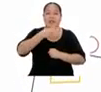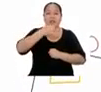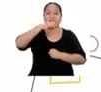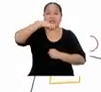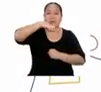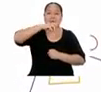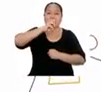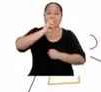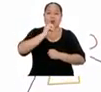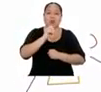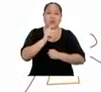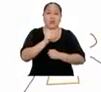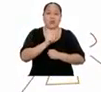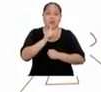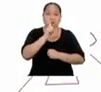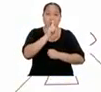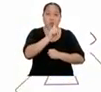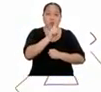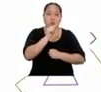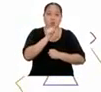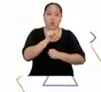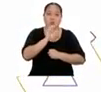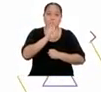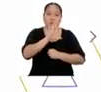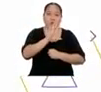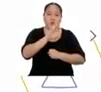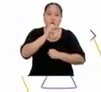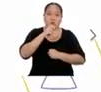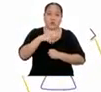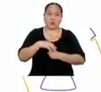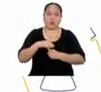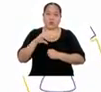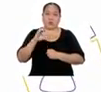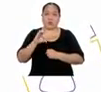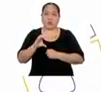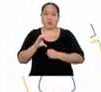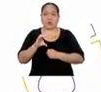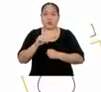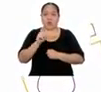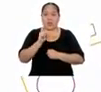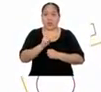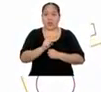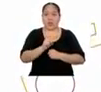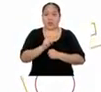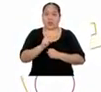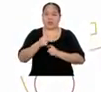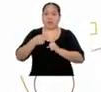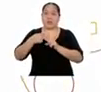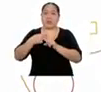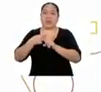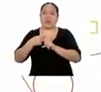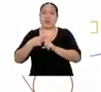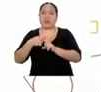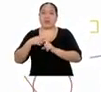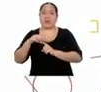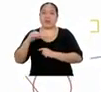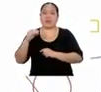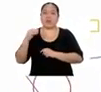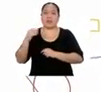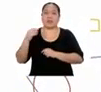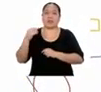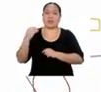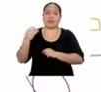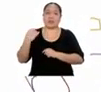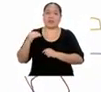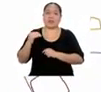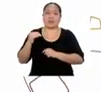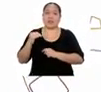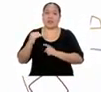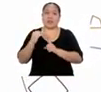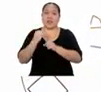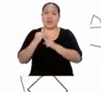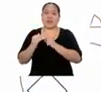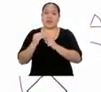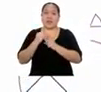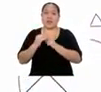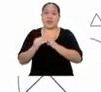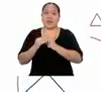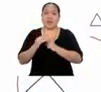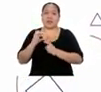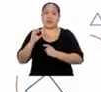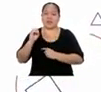mide 1,5 metros y los catetos X metros y la mitad de la arista de la base, es